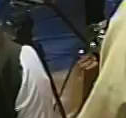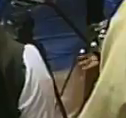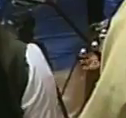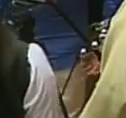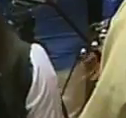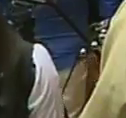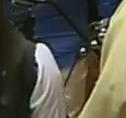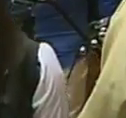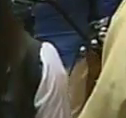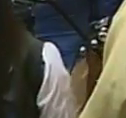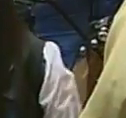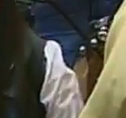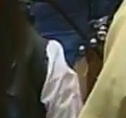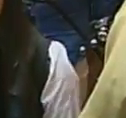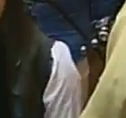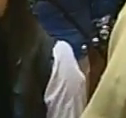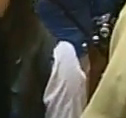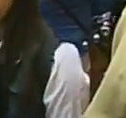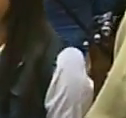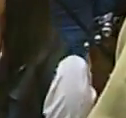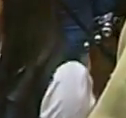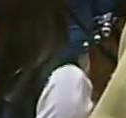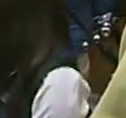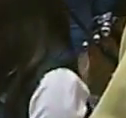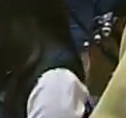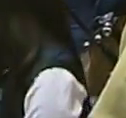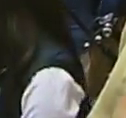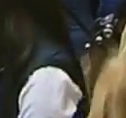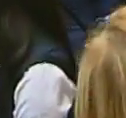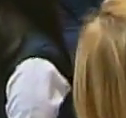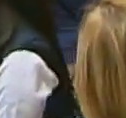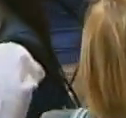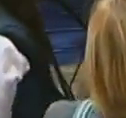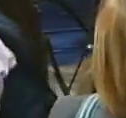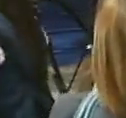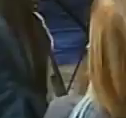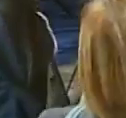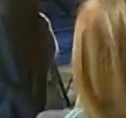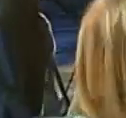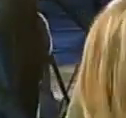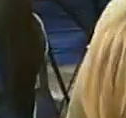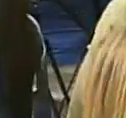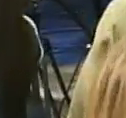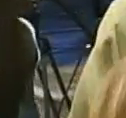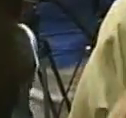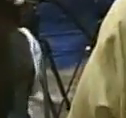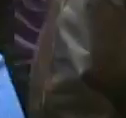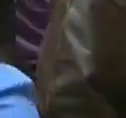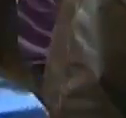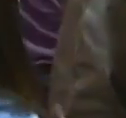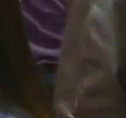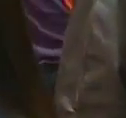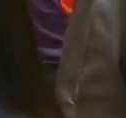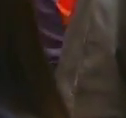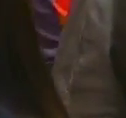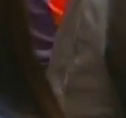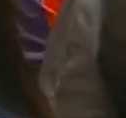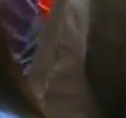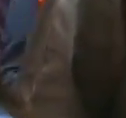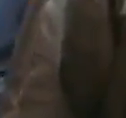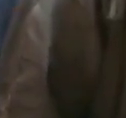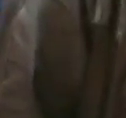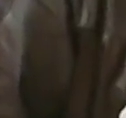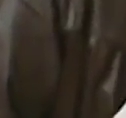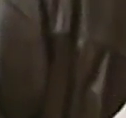Piñate, quien dio importantes aportes para los distintos puntos que se llevaron acá la tarde de hoy, como el proyecto de acuerdo